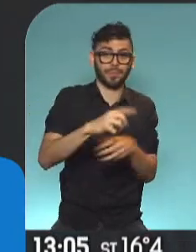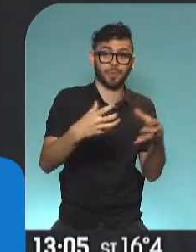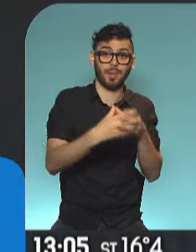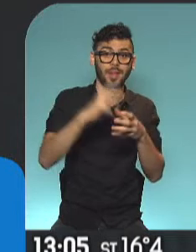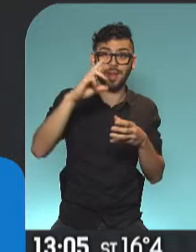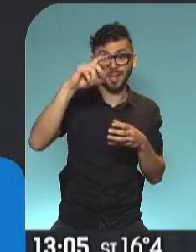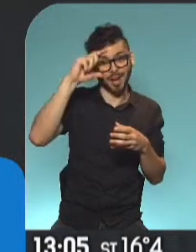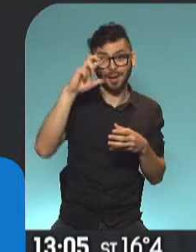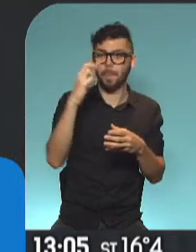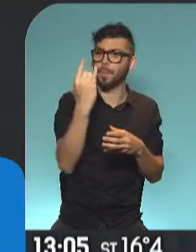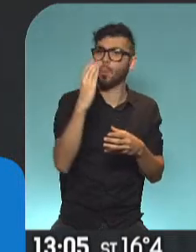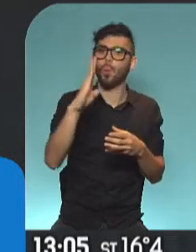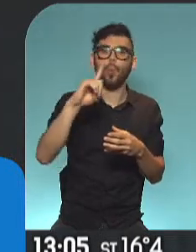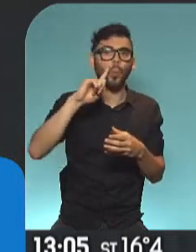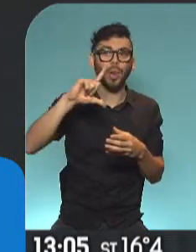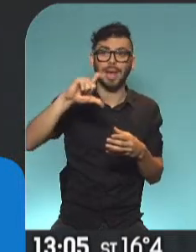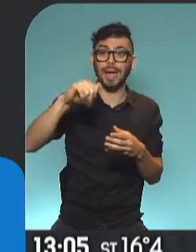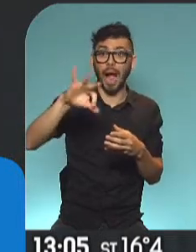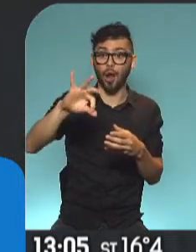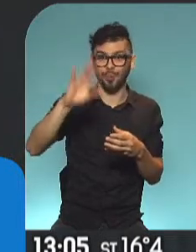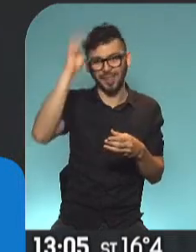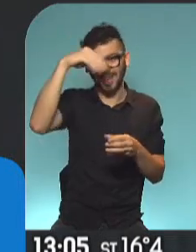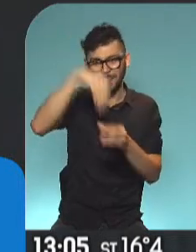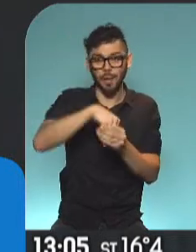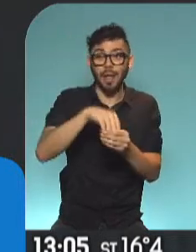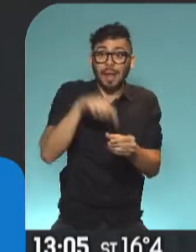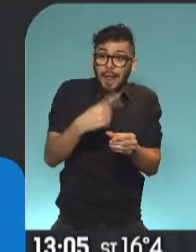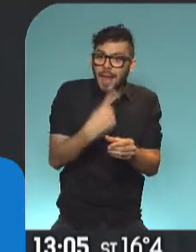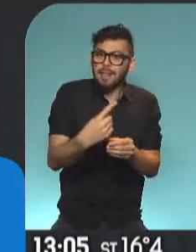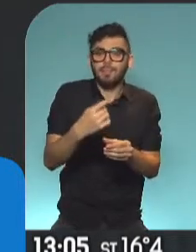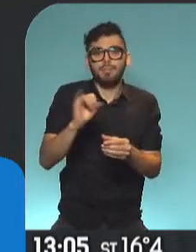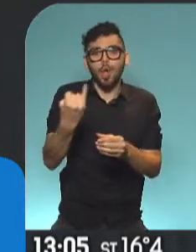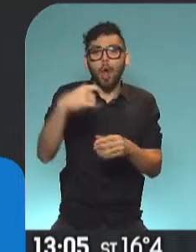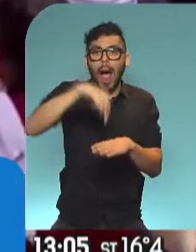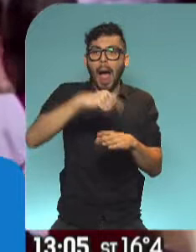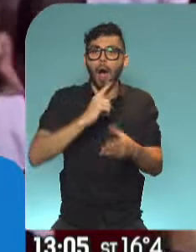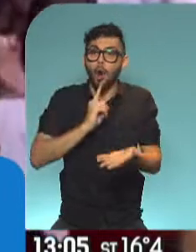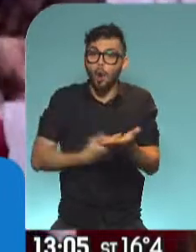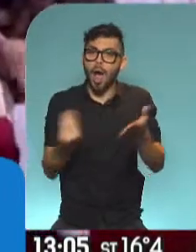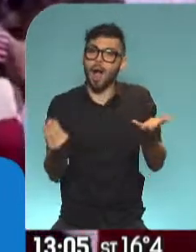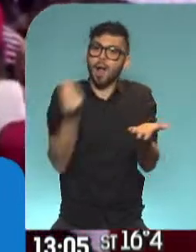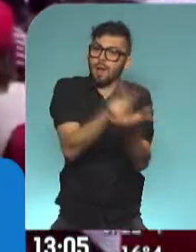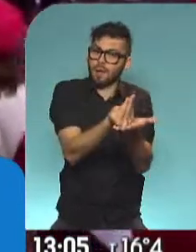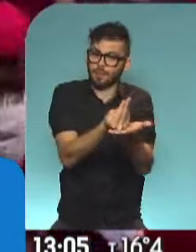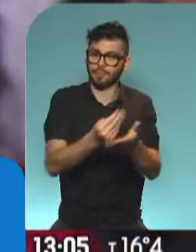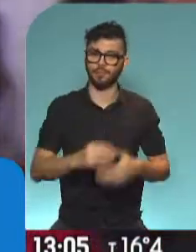por qué, como pretende Donald Trump, debería tomarse la decisión ahora, antes de las elecciones?